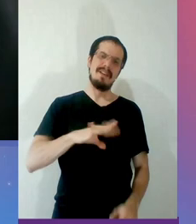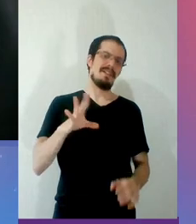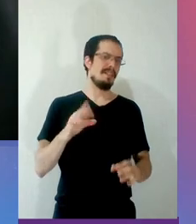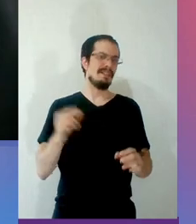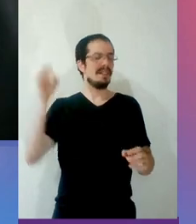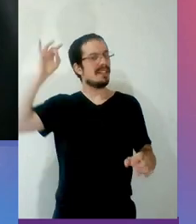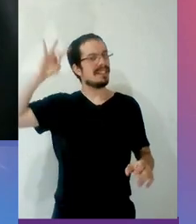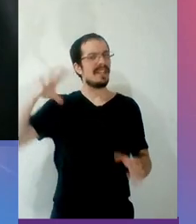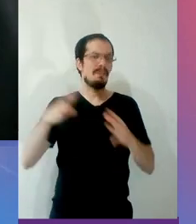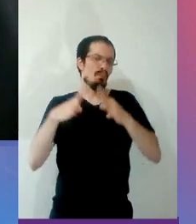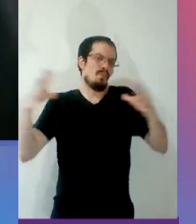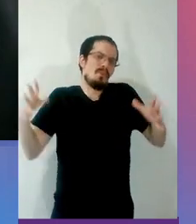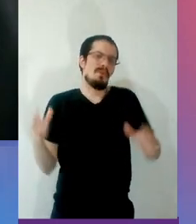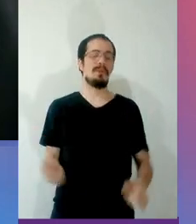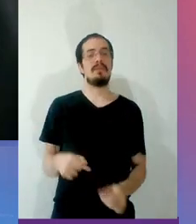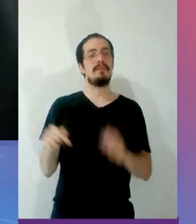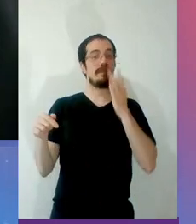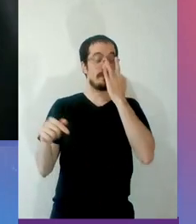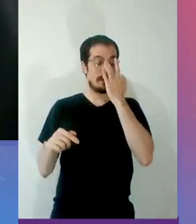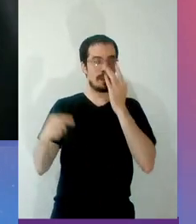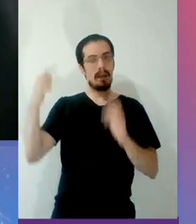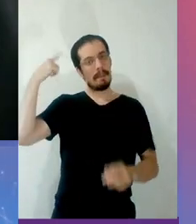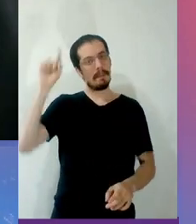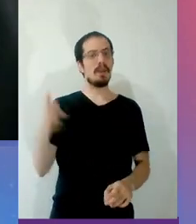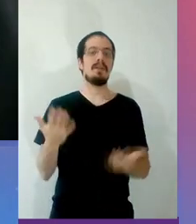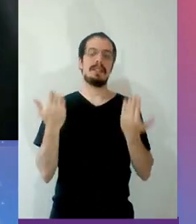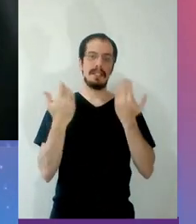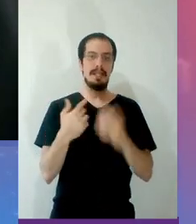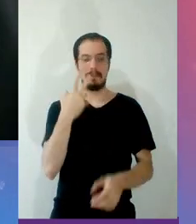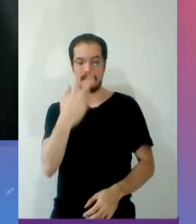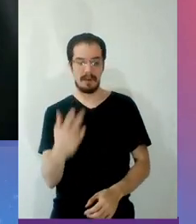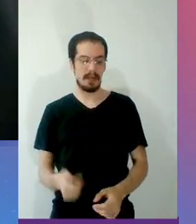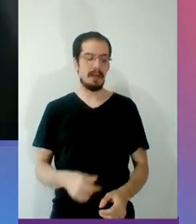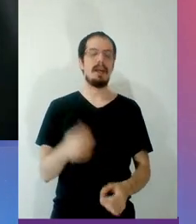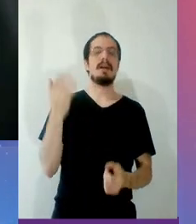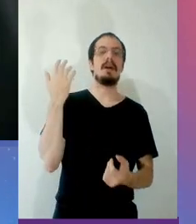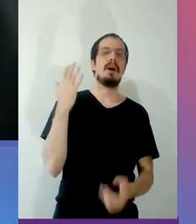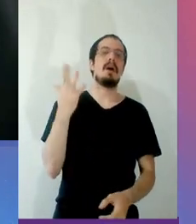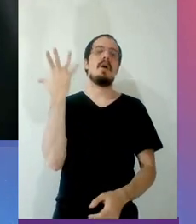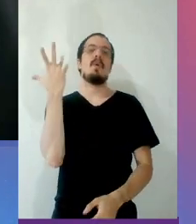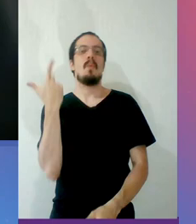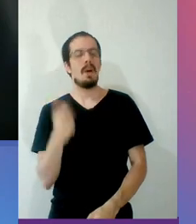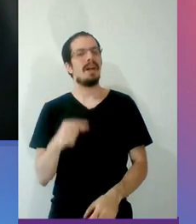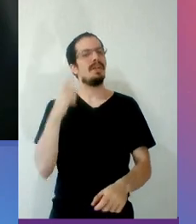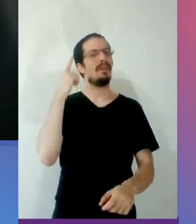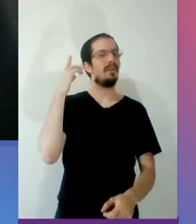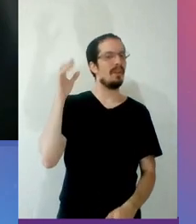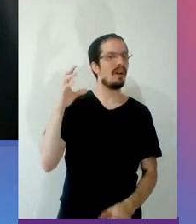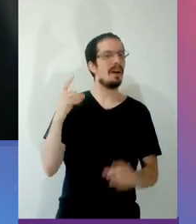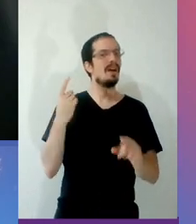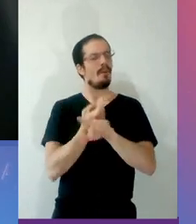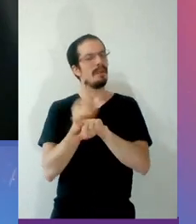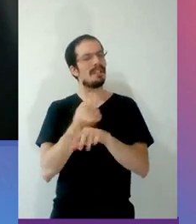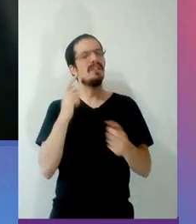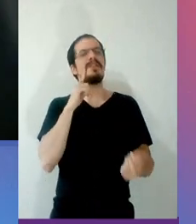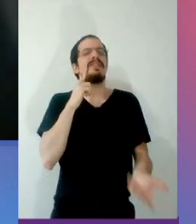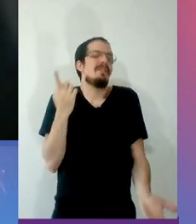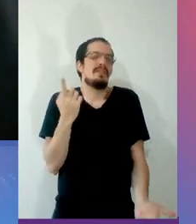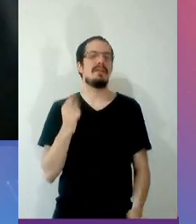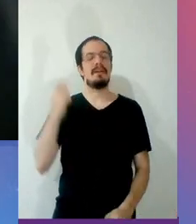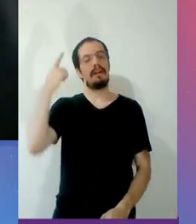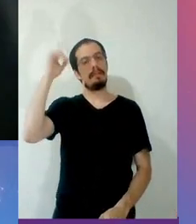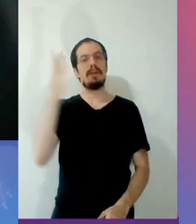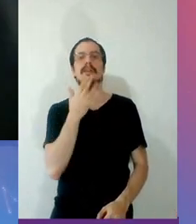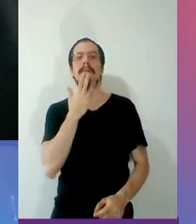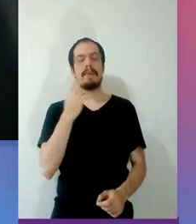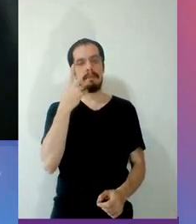mediana claridad de cuánto estamos hablando, de qué estamos hablando, para poder ver qué necesitamos para poder